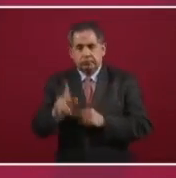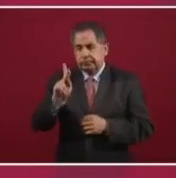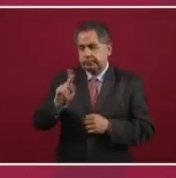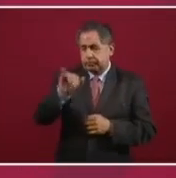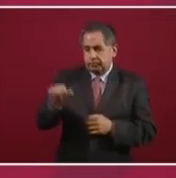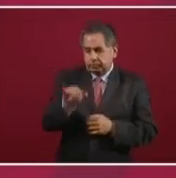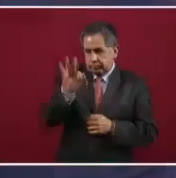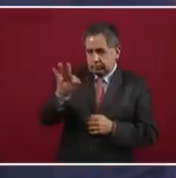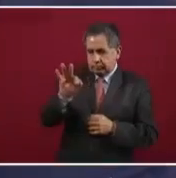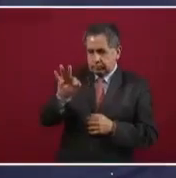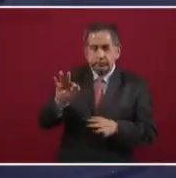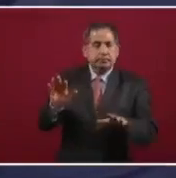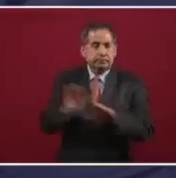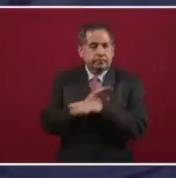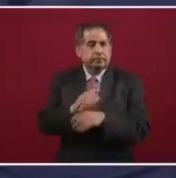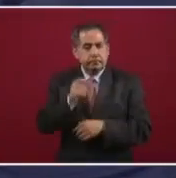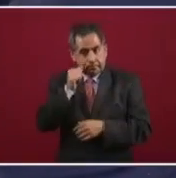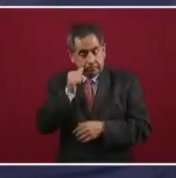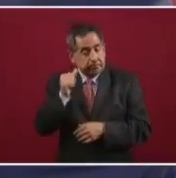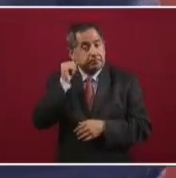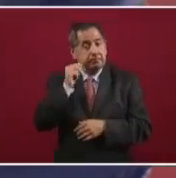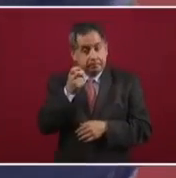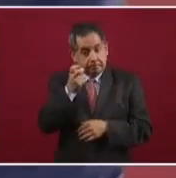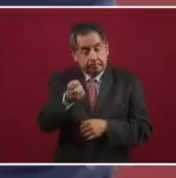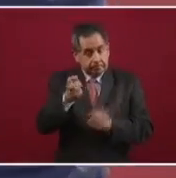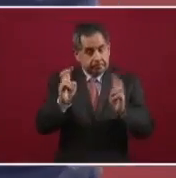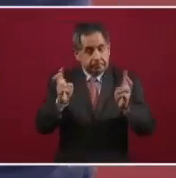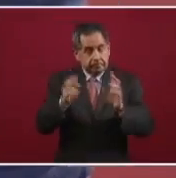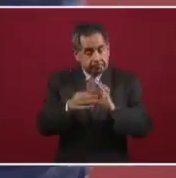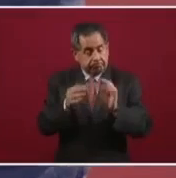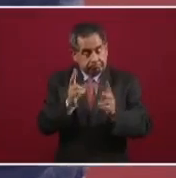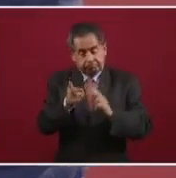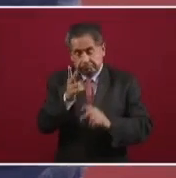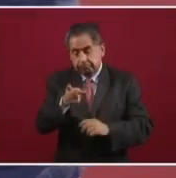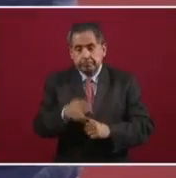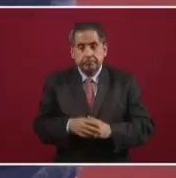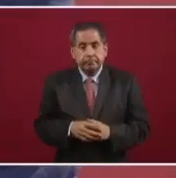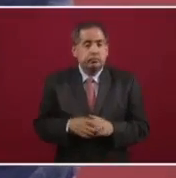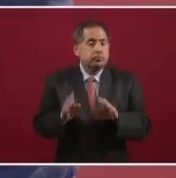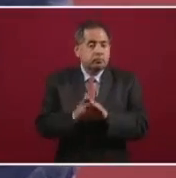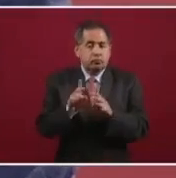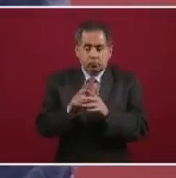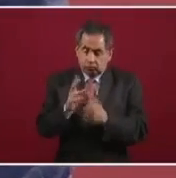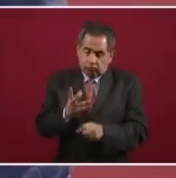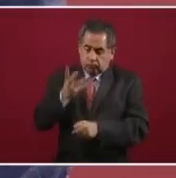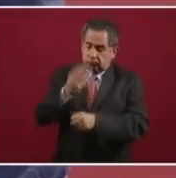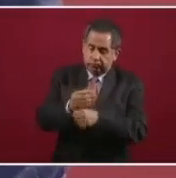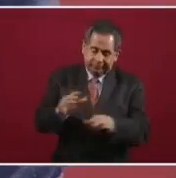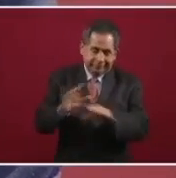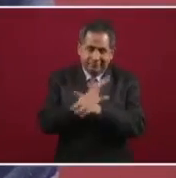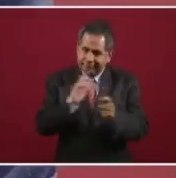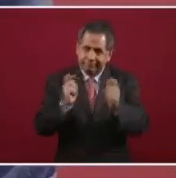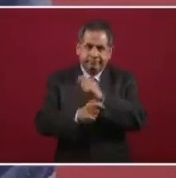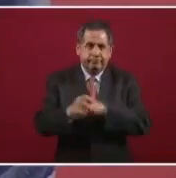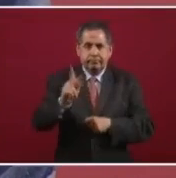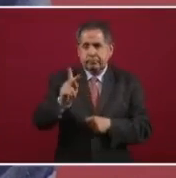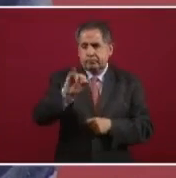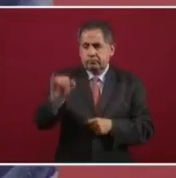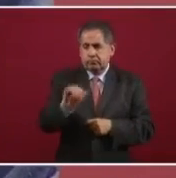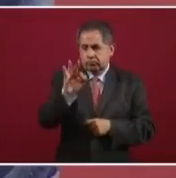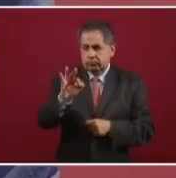Judicial. Ayer se trató este tema de cómo reformar el Poder Judicial.